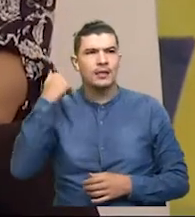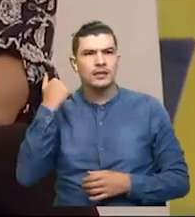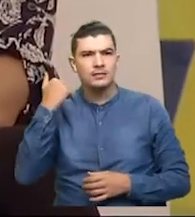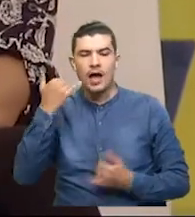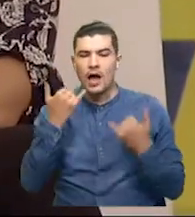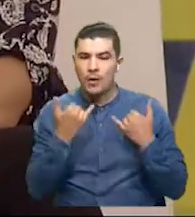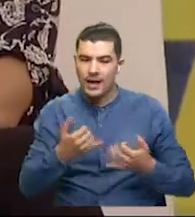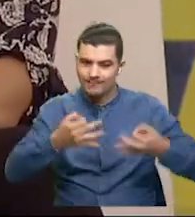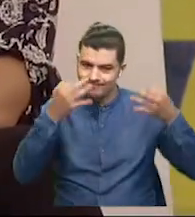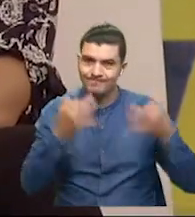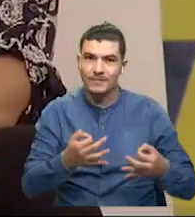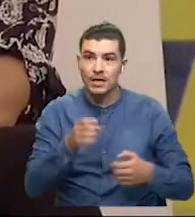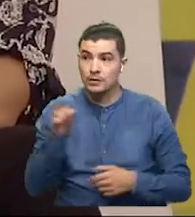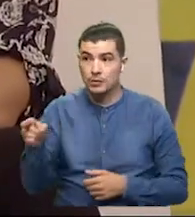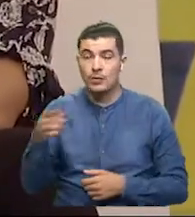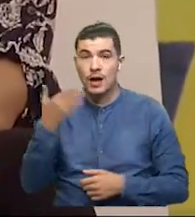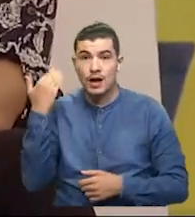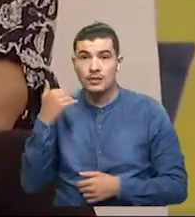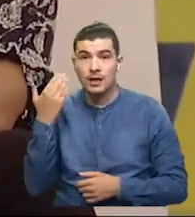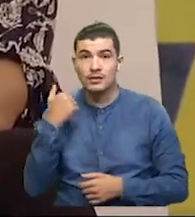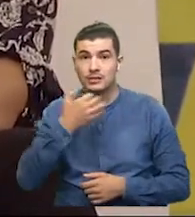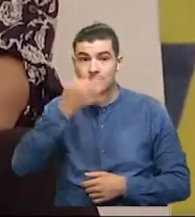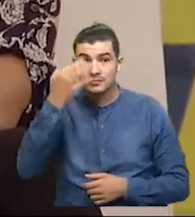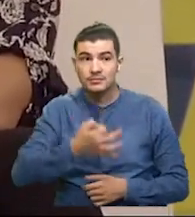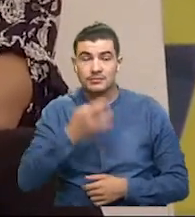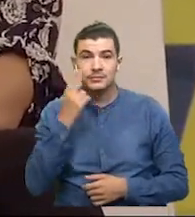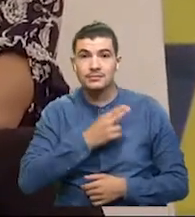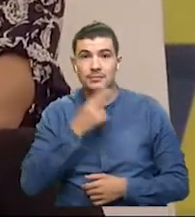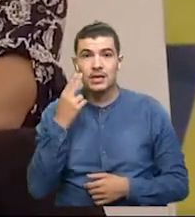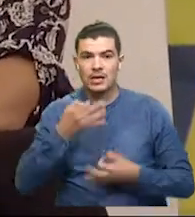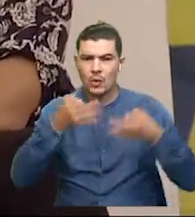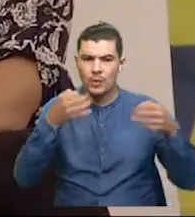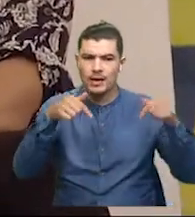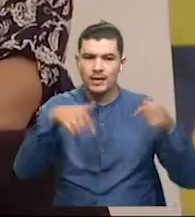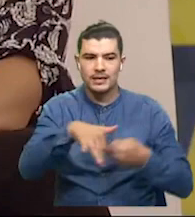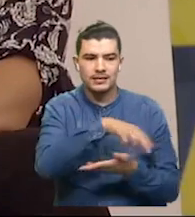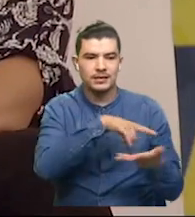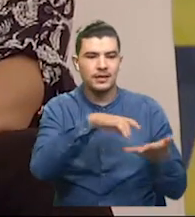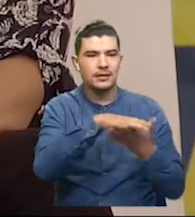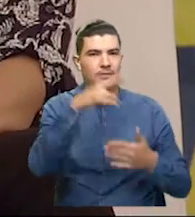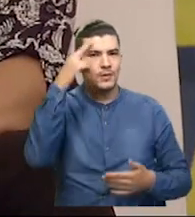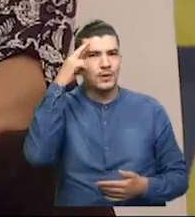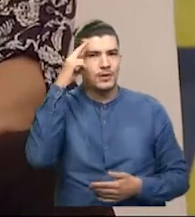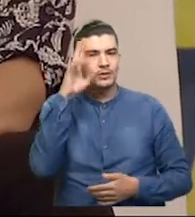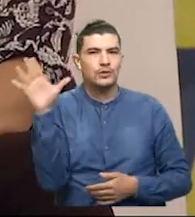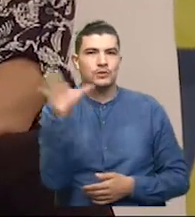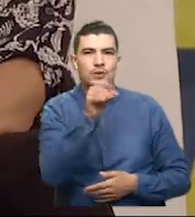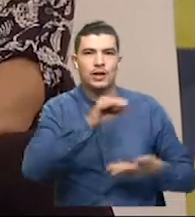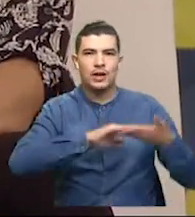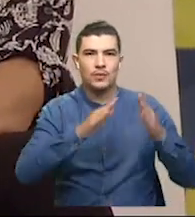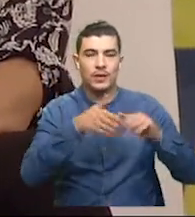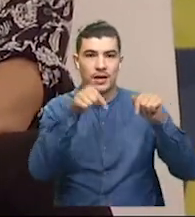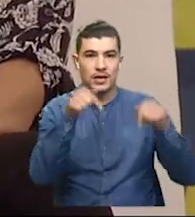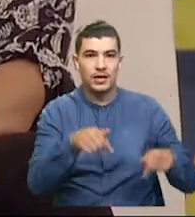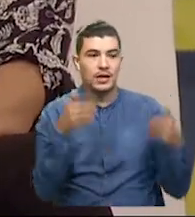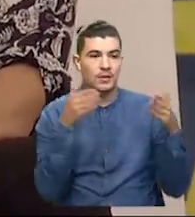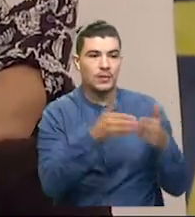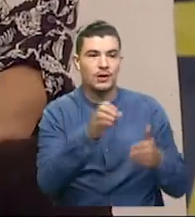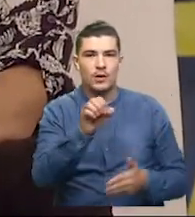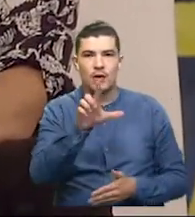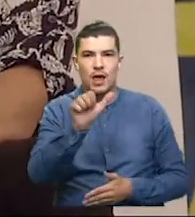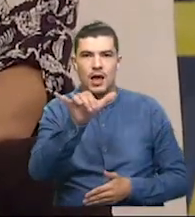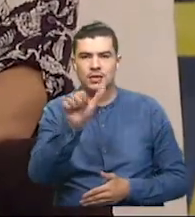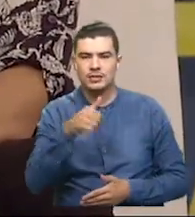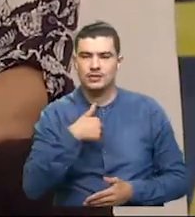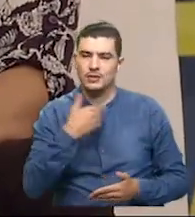ha cumplido. Ha cumplido a los cimitarreños y le ha cumplido al departamento de Santander, y por eso la comunidad de Puerto Laya hoy, cabeza mía,